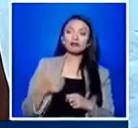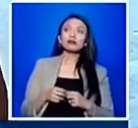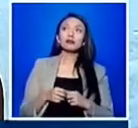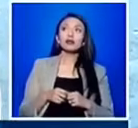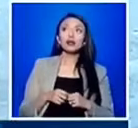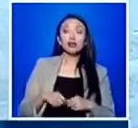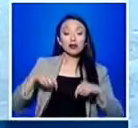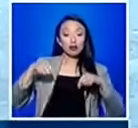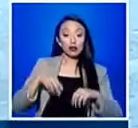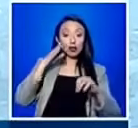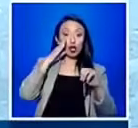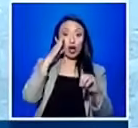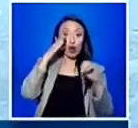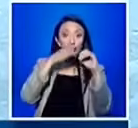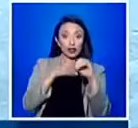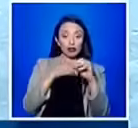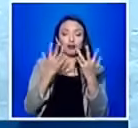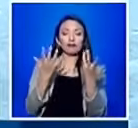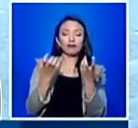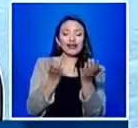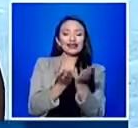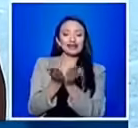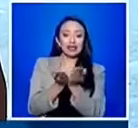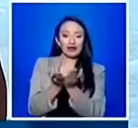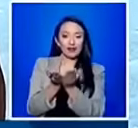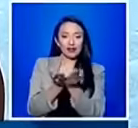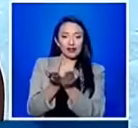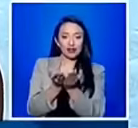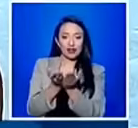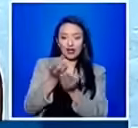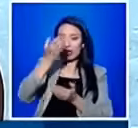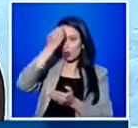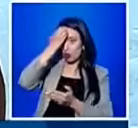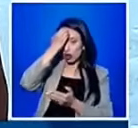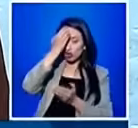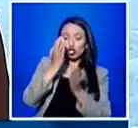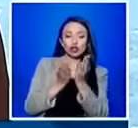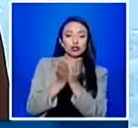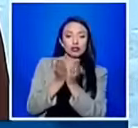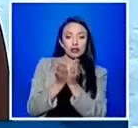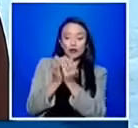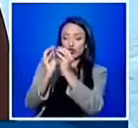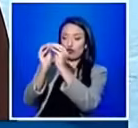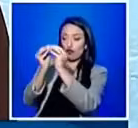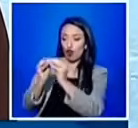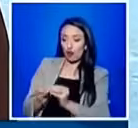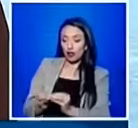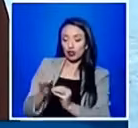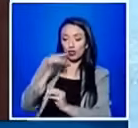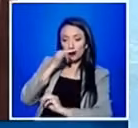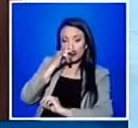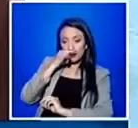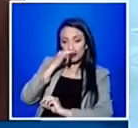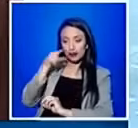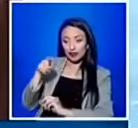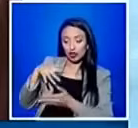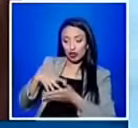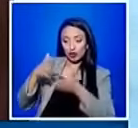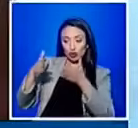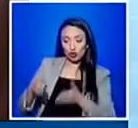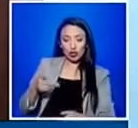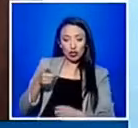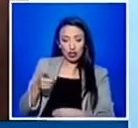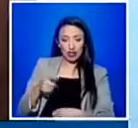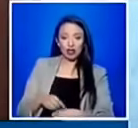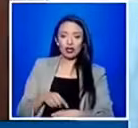y nuestra misión es servir a la formación de los estudiantes.